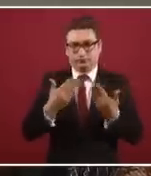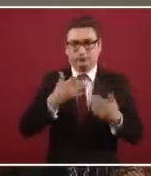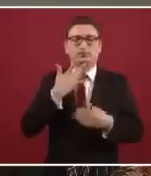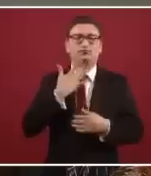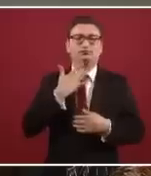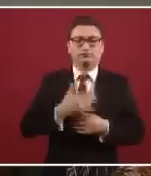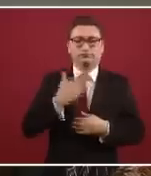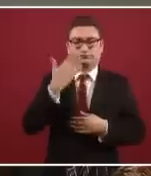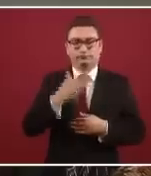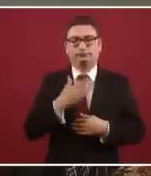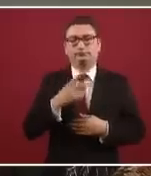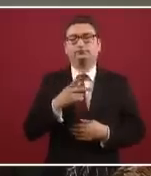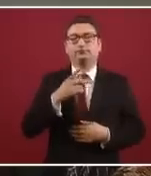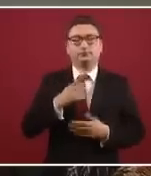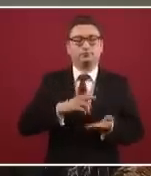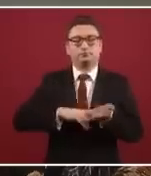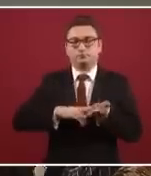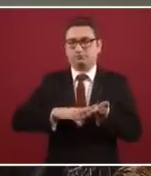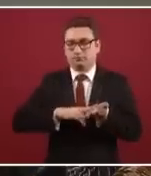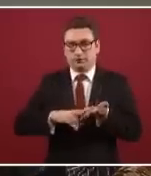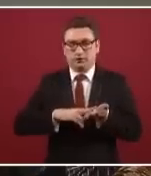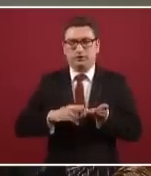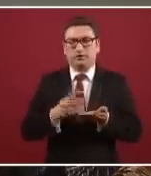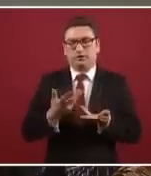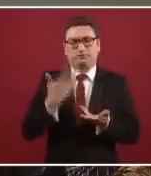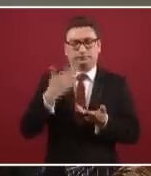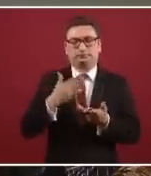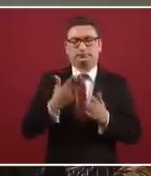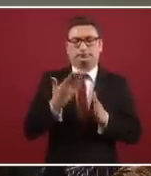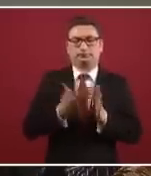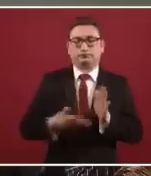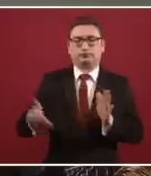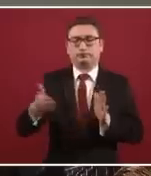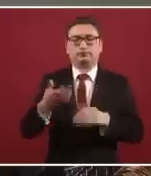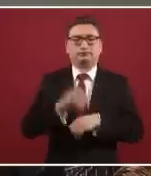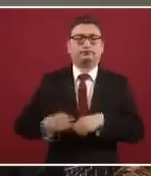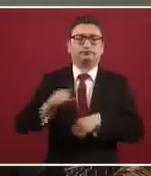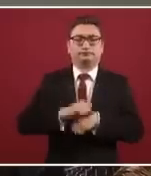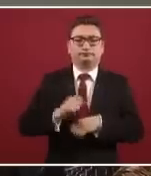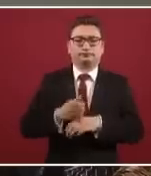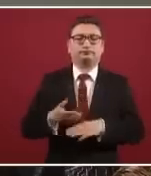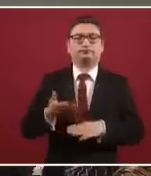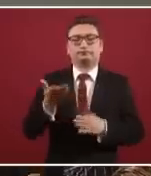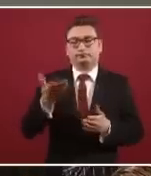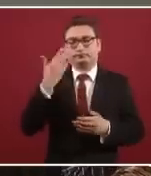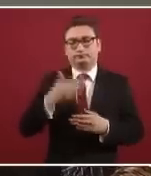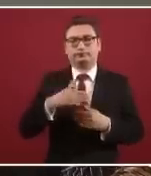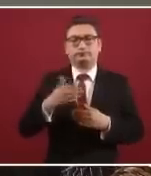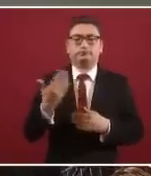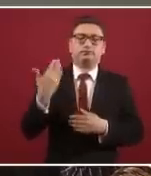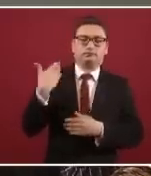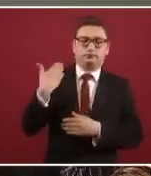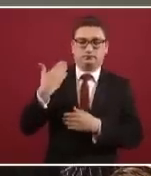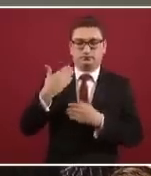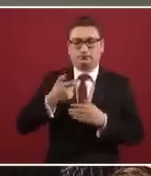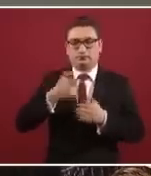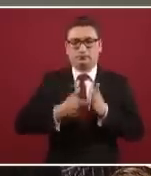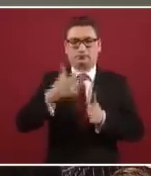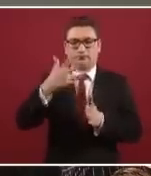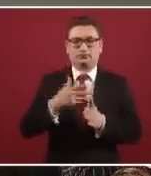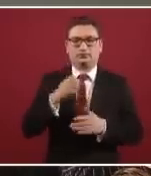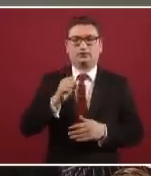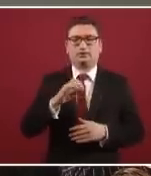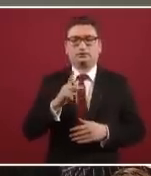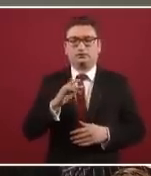gasolina regular en esta semana que concluyó tuvo el precio y el margen más alto en